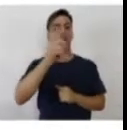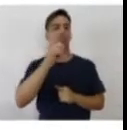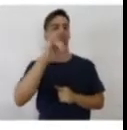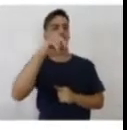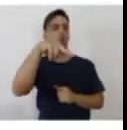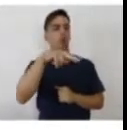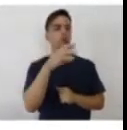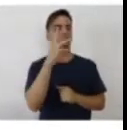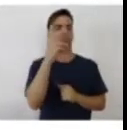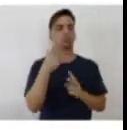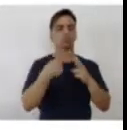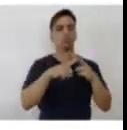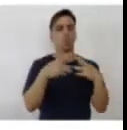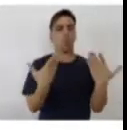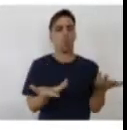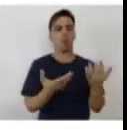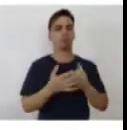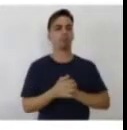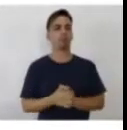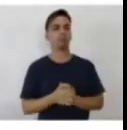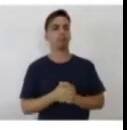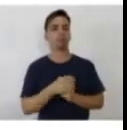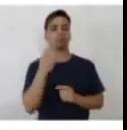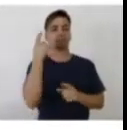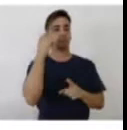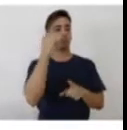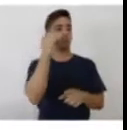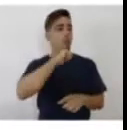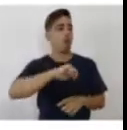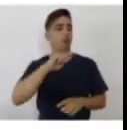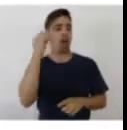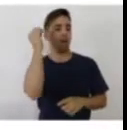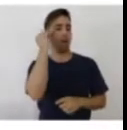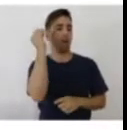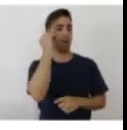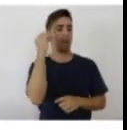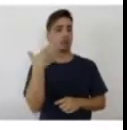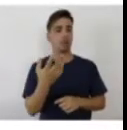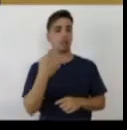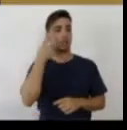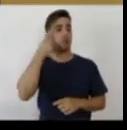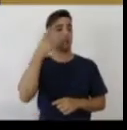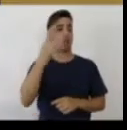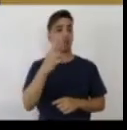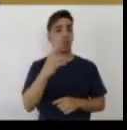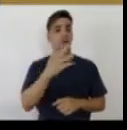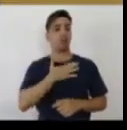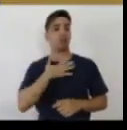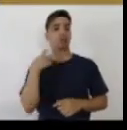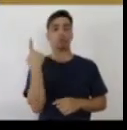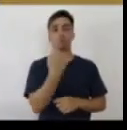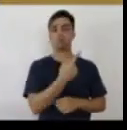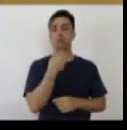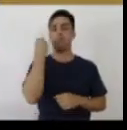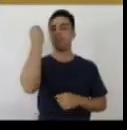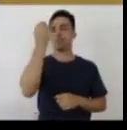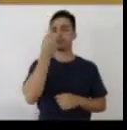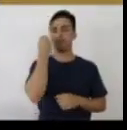una inecuación y cómo se resuelve. Más que aprender, recuerden que nosotros estamos